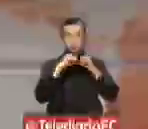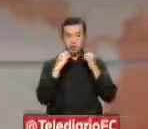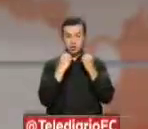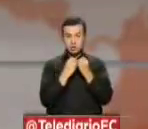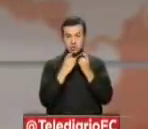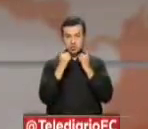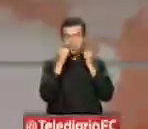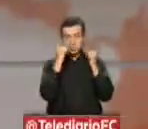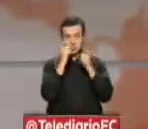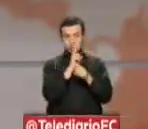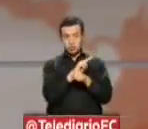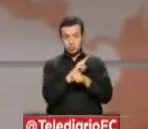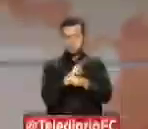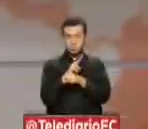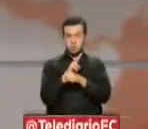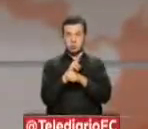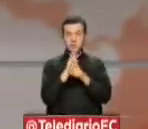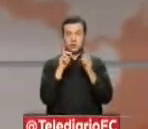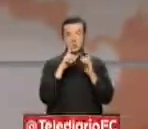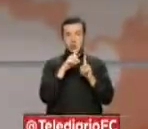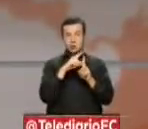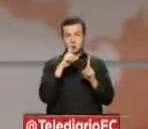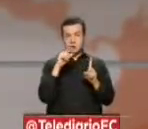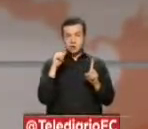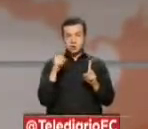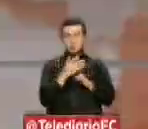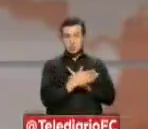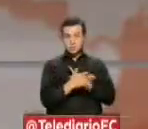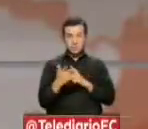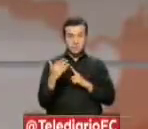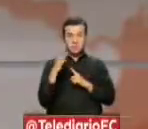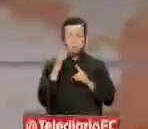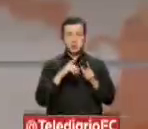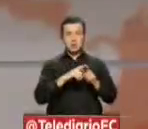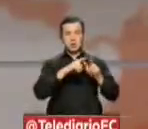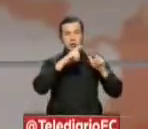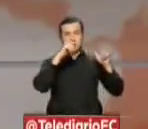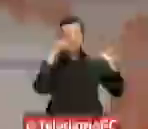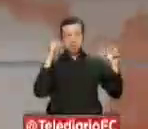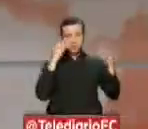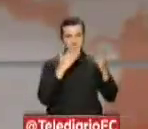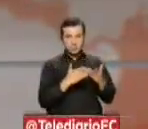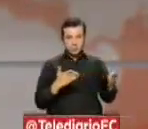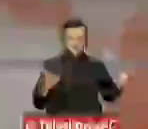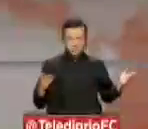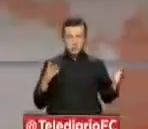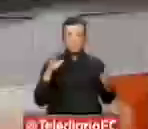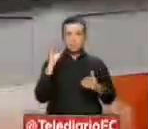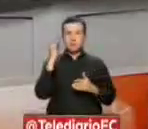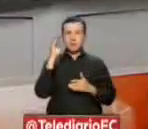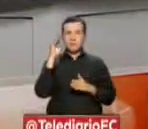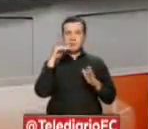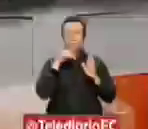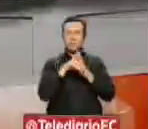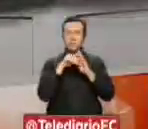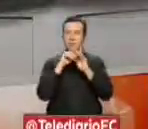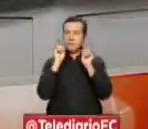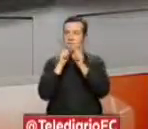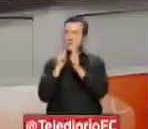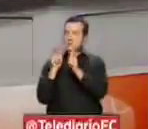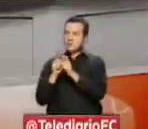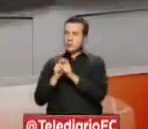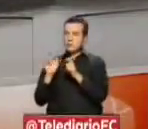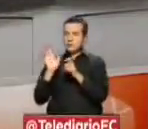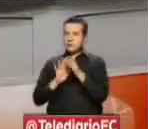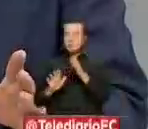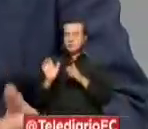que controla la superintendencia en el sector financiero son más grandes en activos que 19 bancos pequeños y medianos de